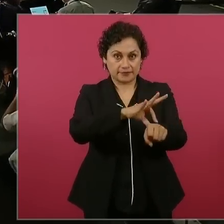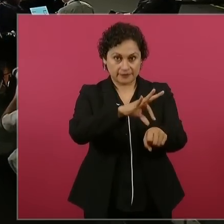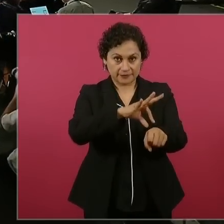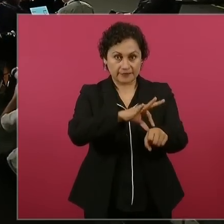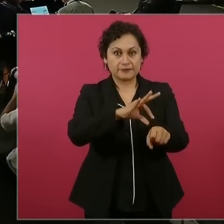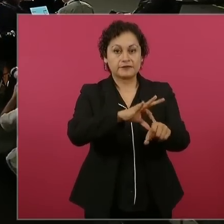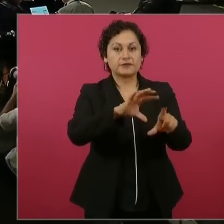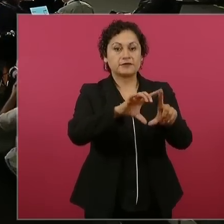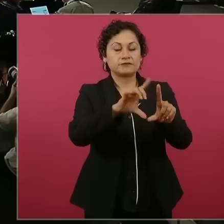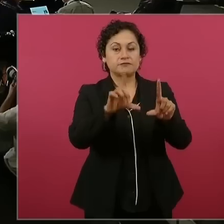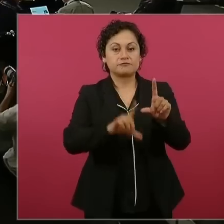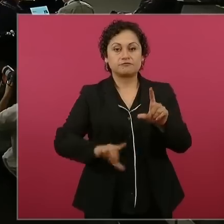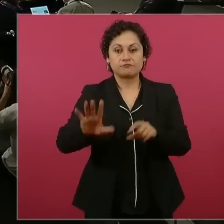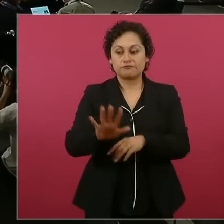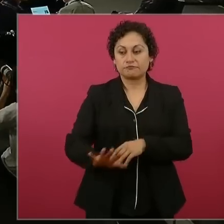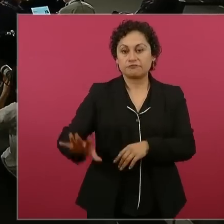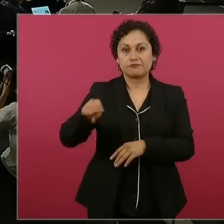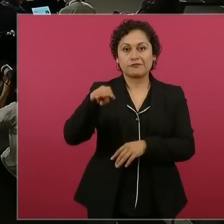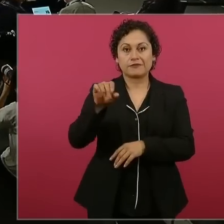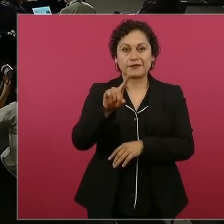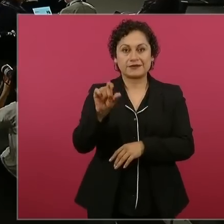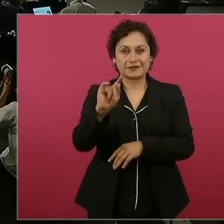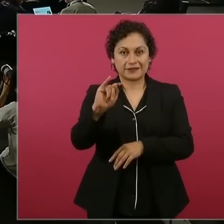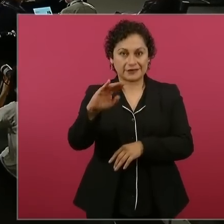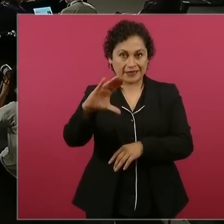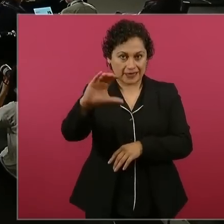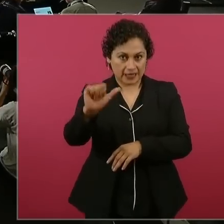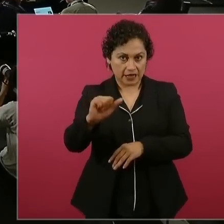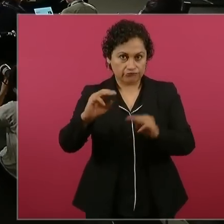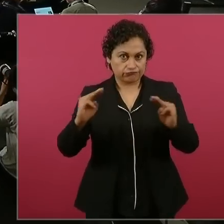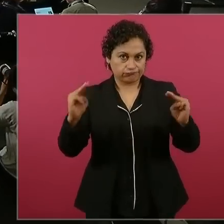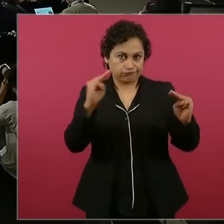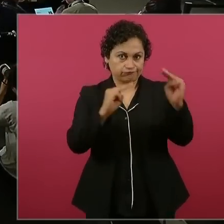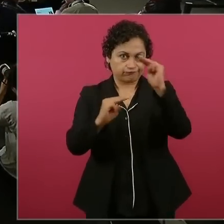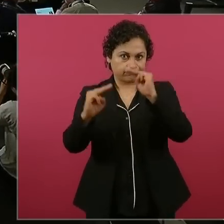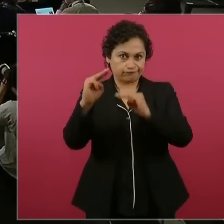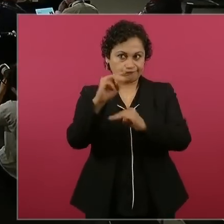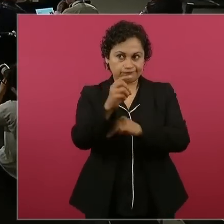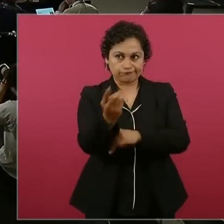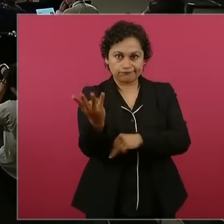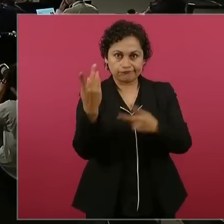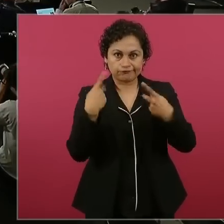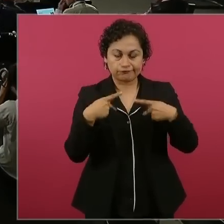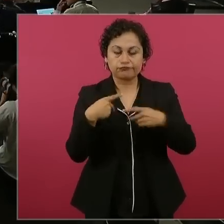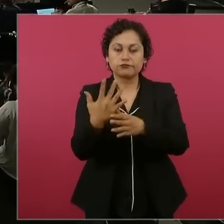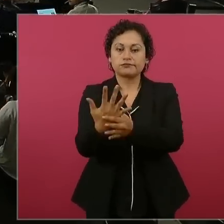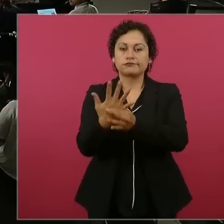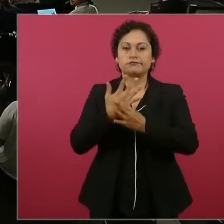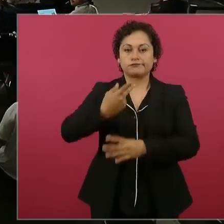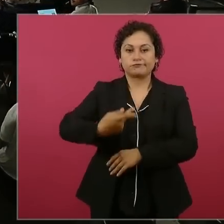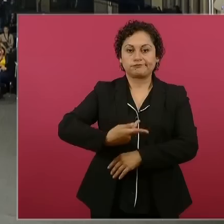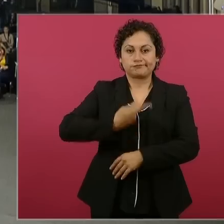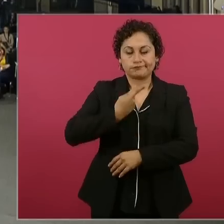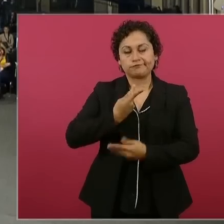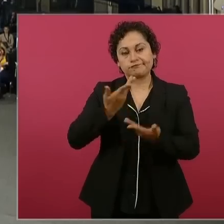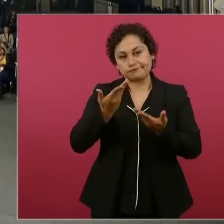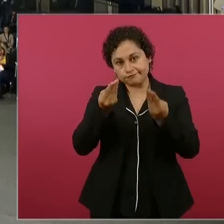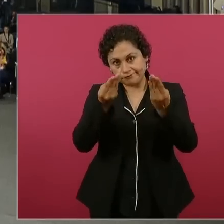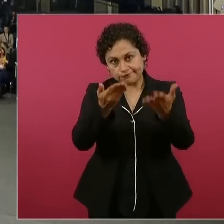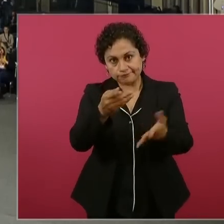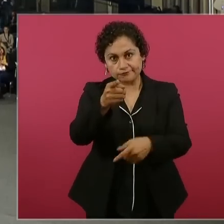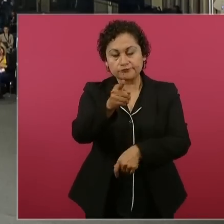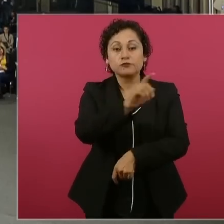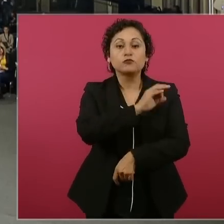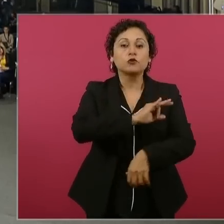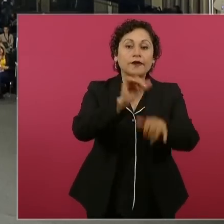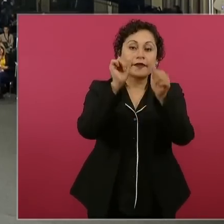baja de la Sierra Mazateca han solicitado que expongamos aquí su petición para ver si usted puede intervenir para